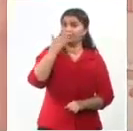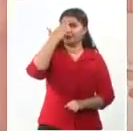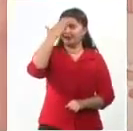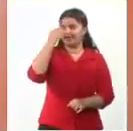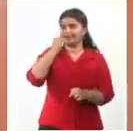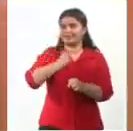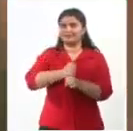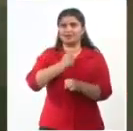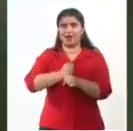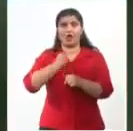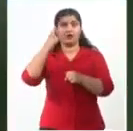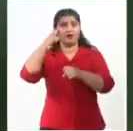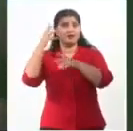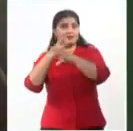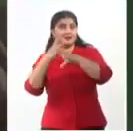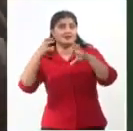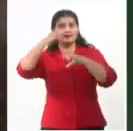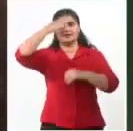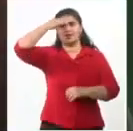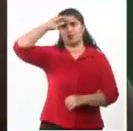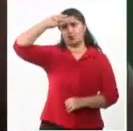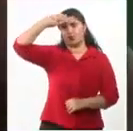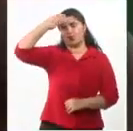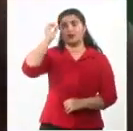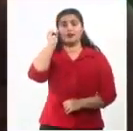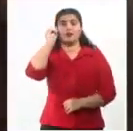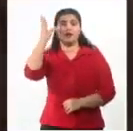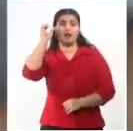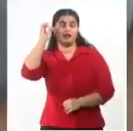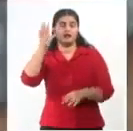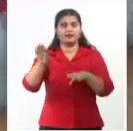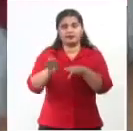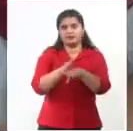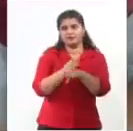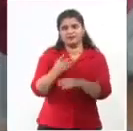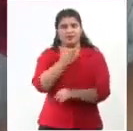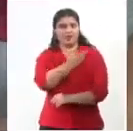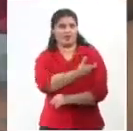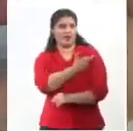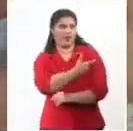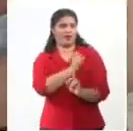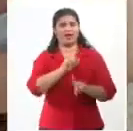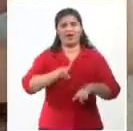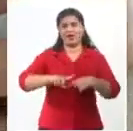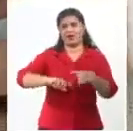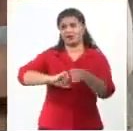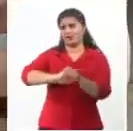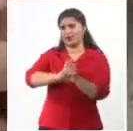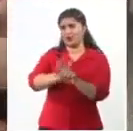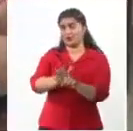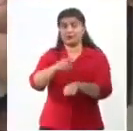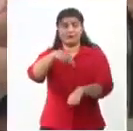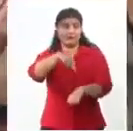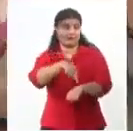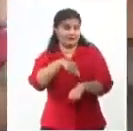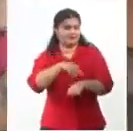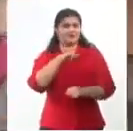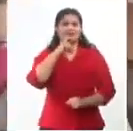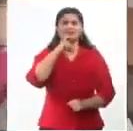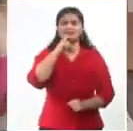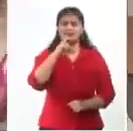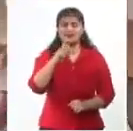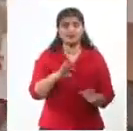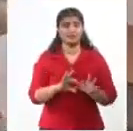ciencia cubana, creadora de varias vacunas contra el nuevo coronavirus. En los tiempos más cruentos de la